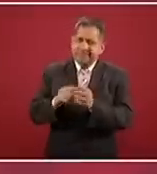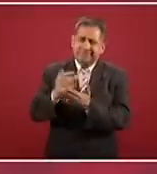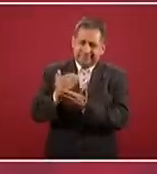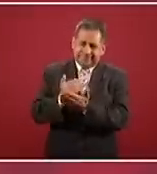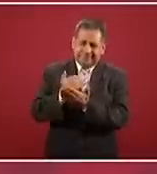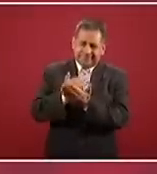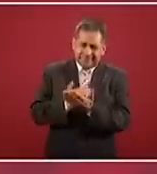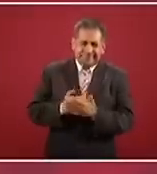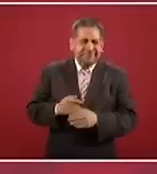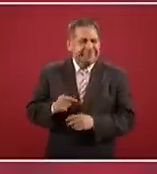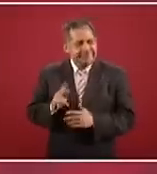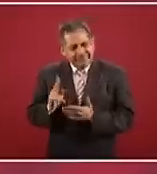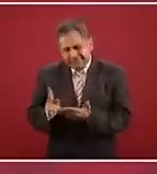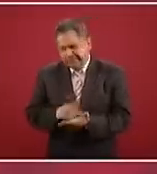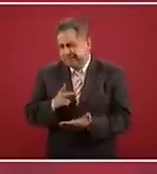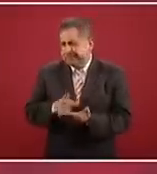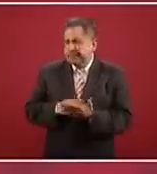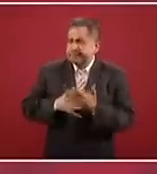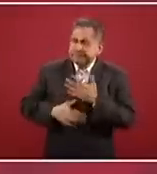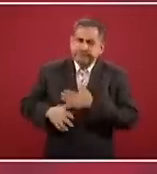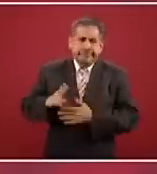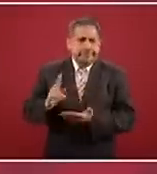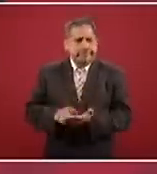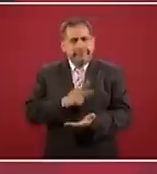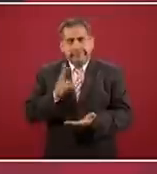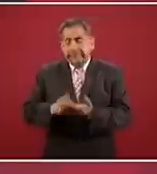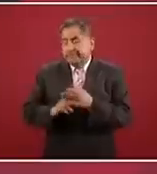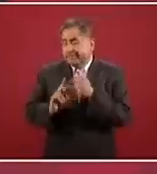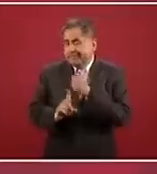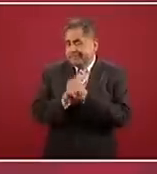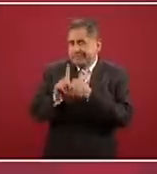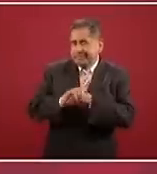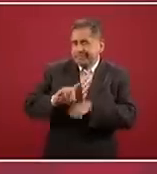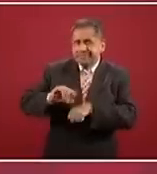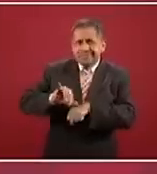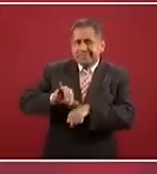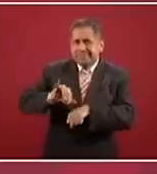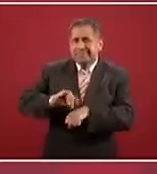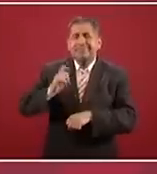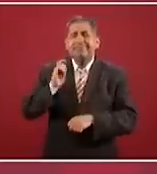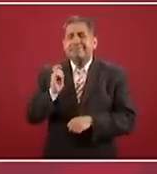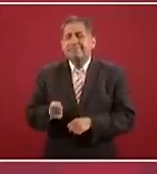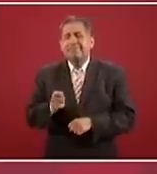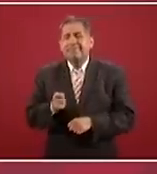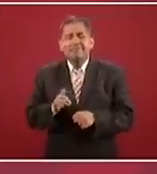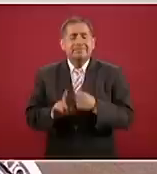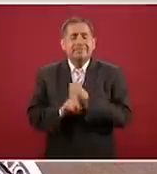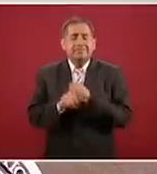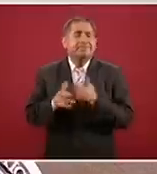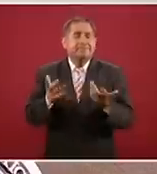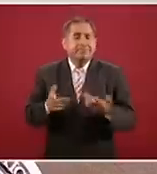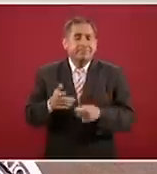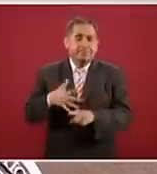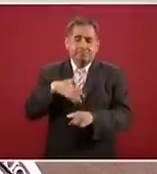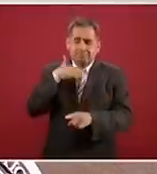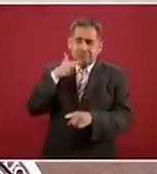Nos hemos cansado de decir de que el principal problema de México era la